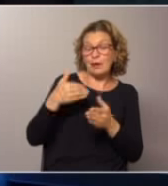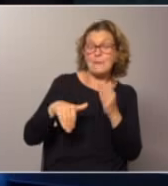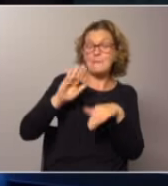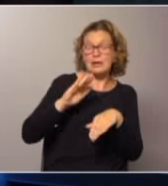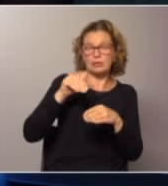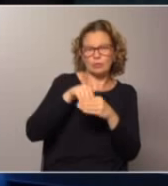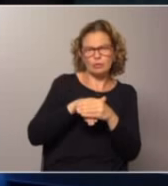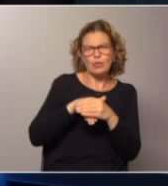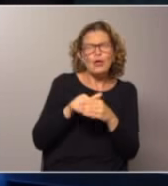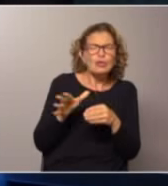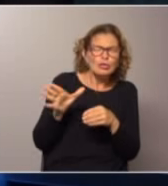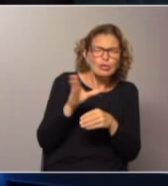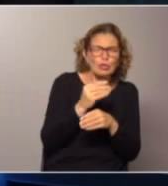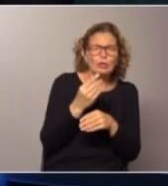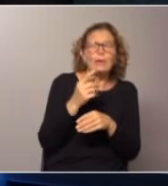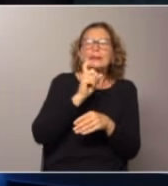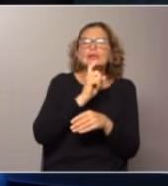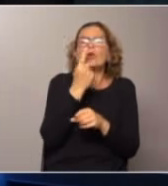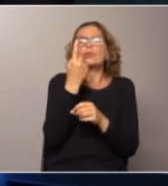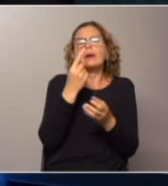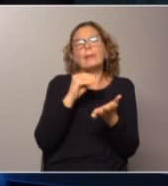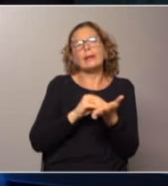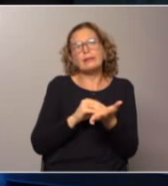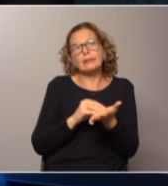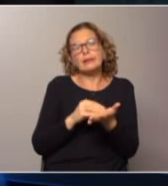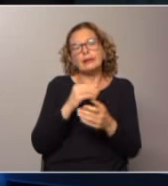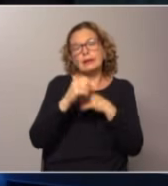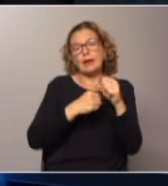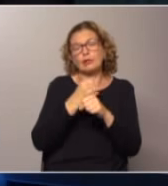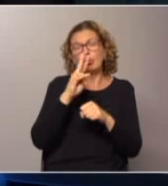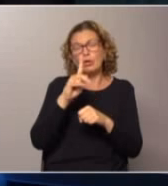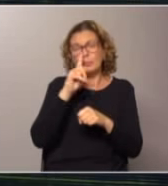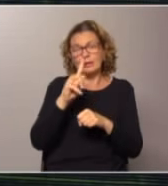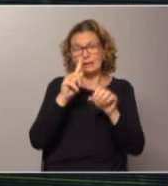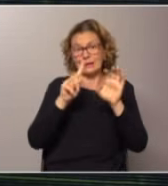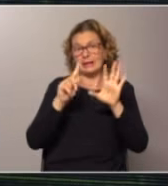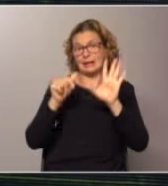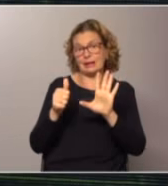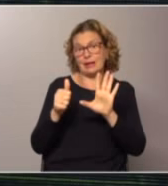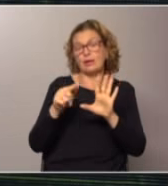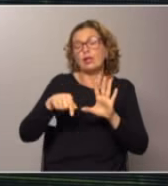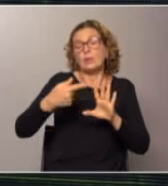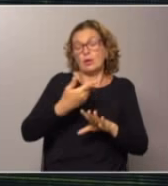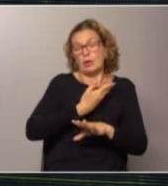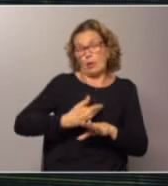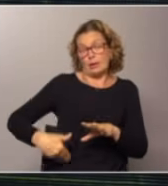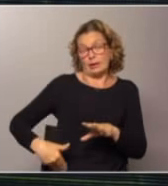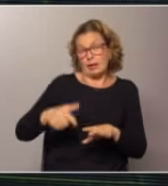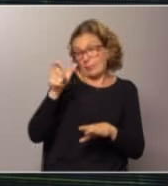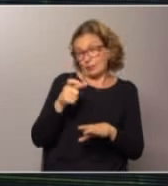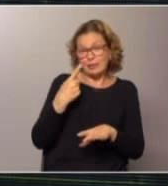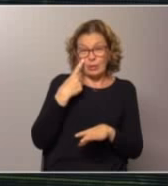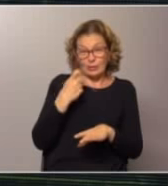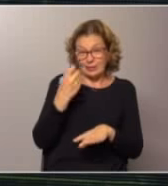que pasó porque uno diría bueno los engaño una vez los convenció una vez en el 2016 pero después de gobernar la gente se dio cuenta no